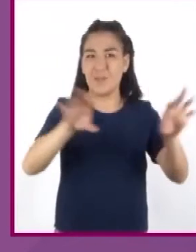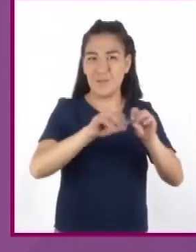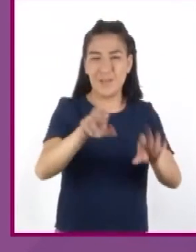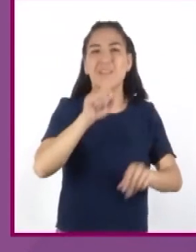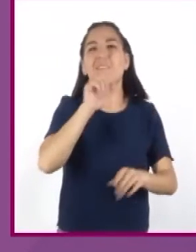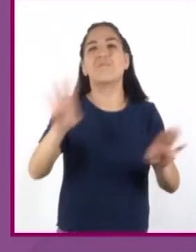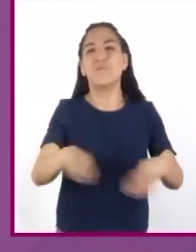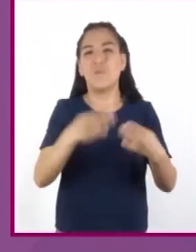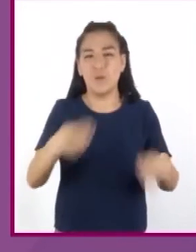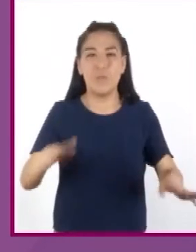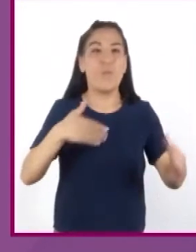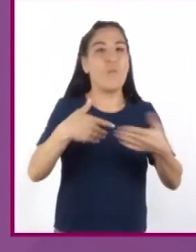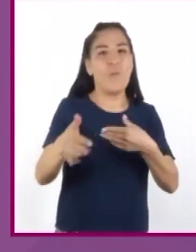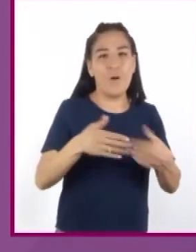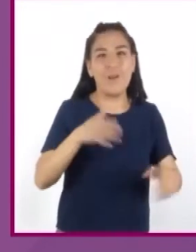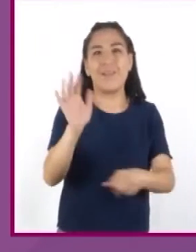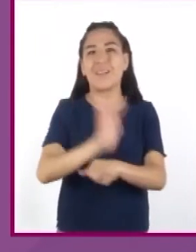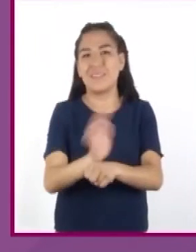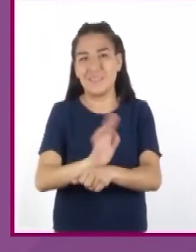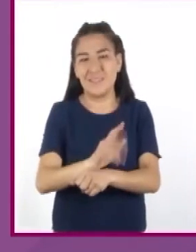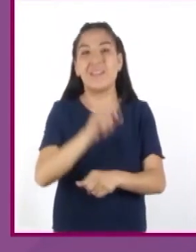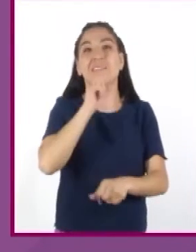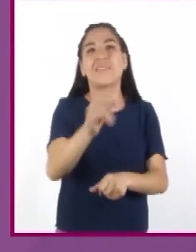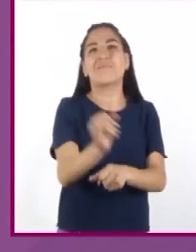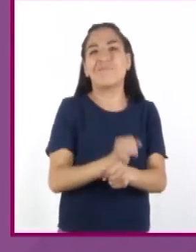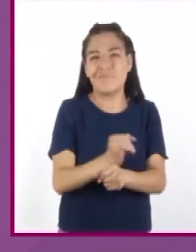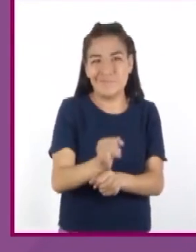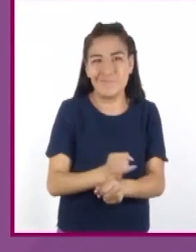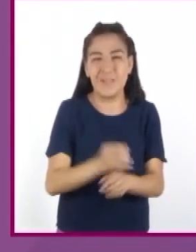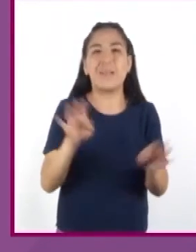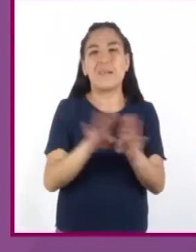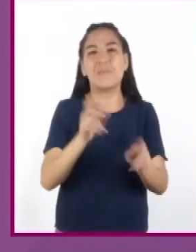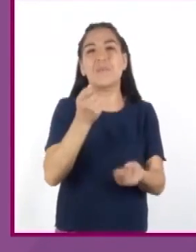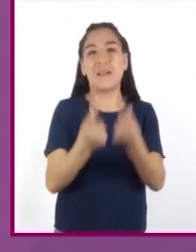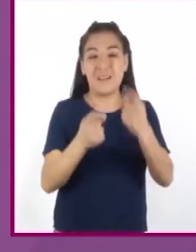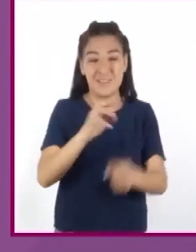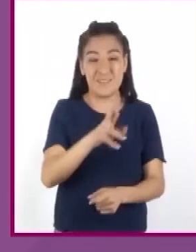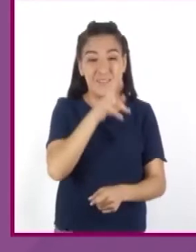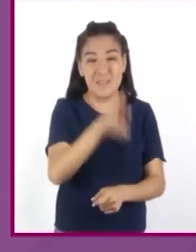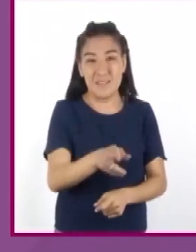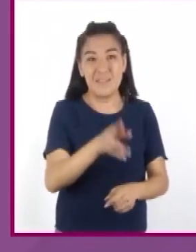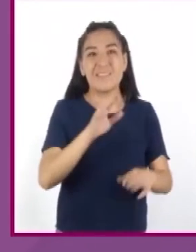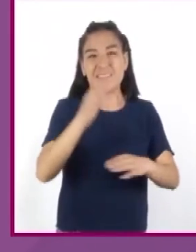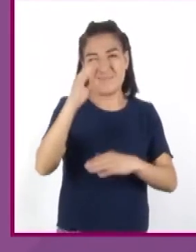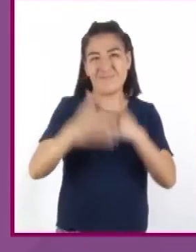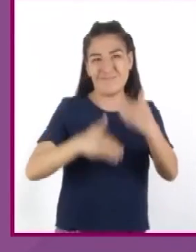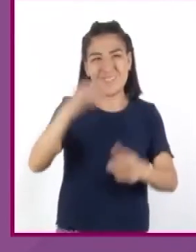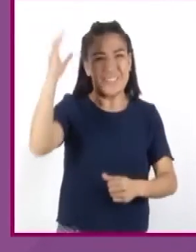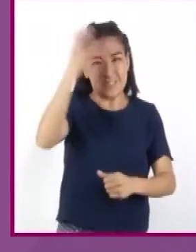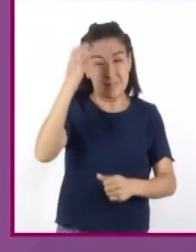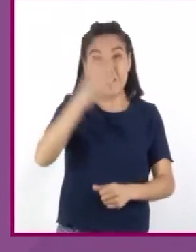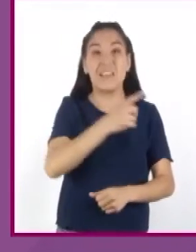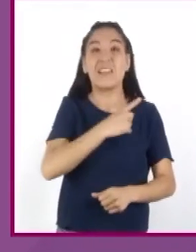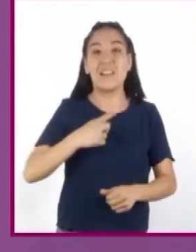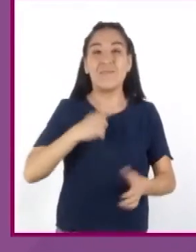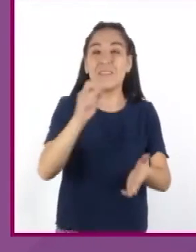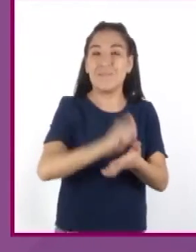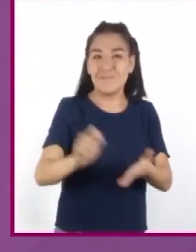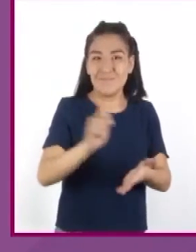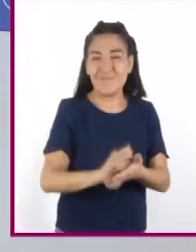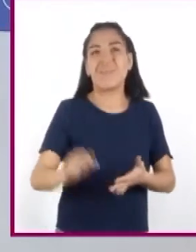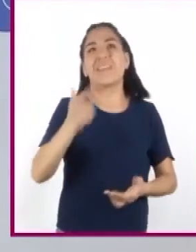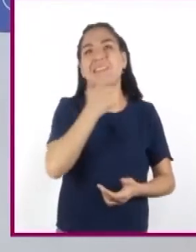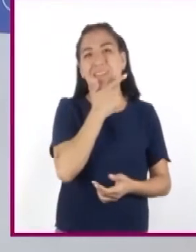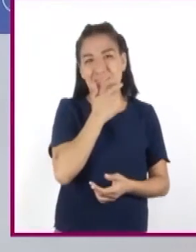en la música, la moda, el cine y hasta la investigación, pues muchos de los resultados de avances científicos deben escribirse en ese